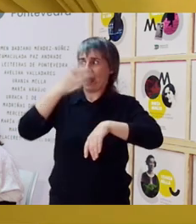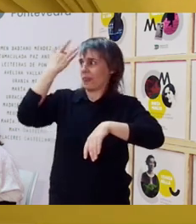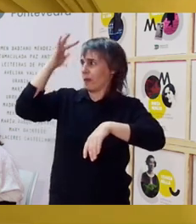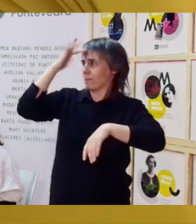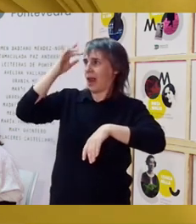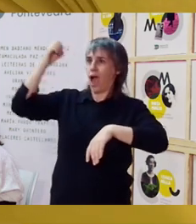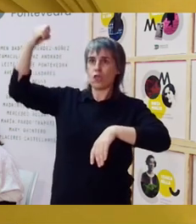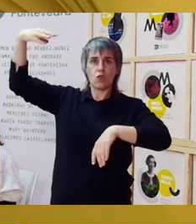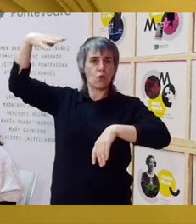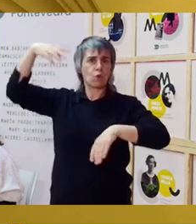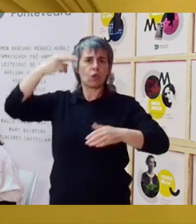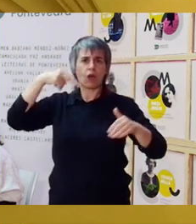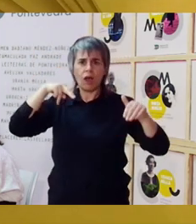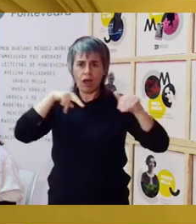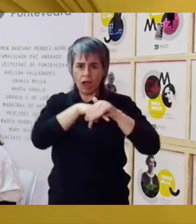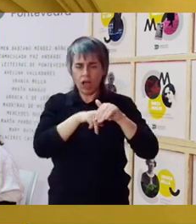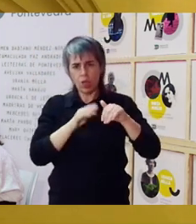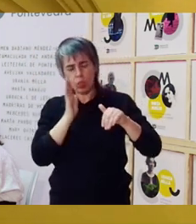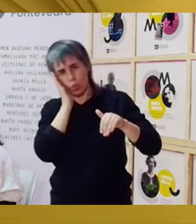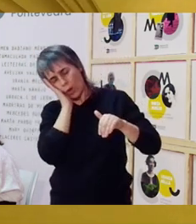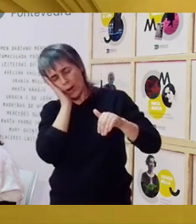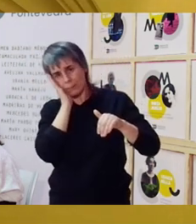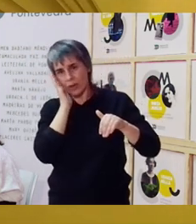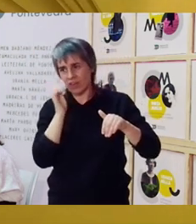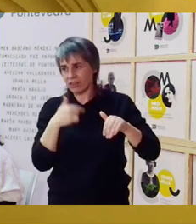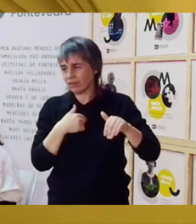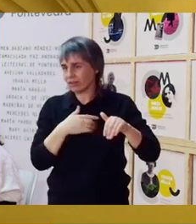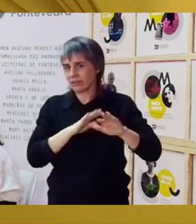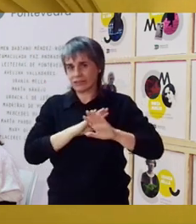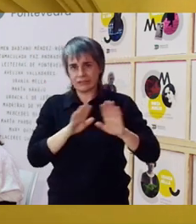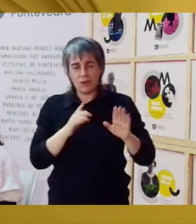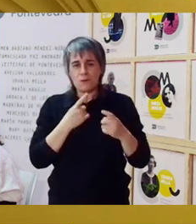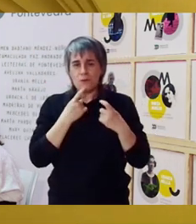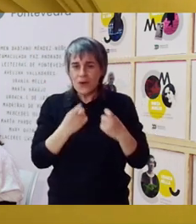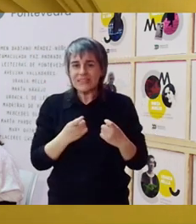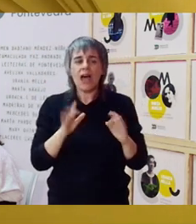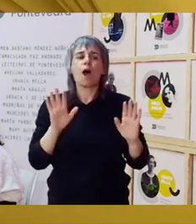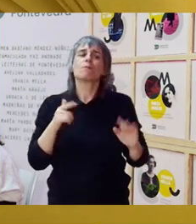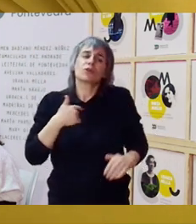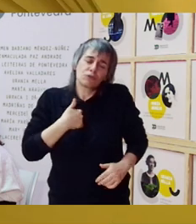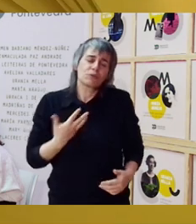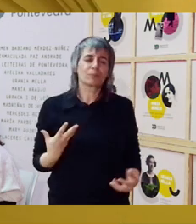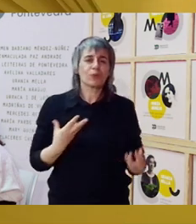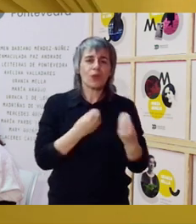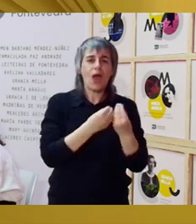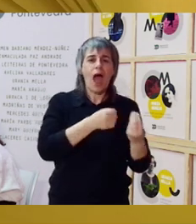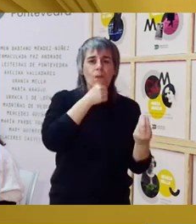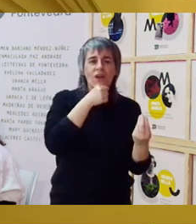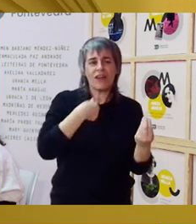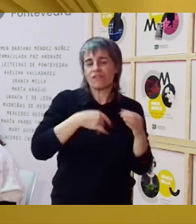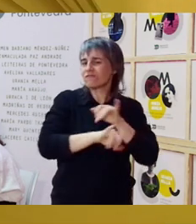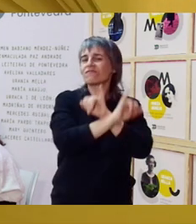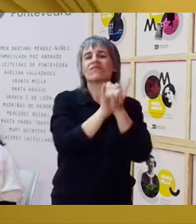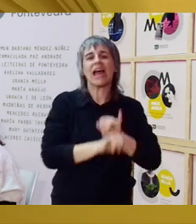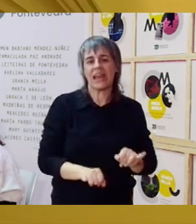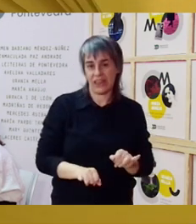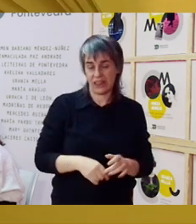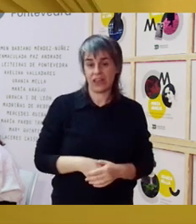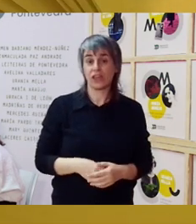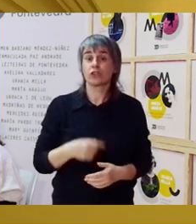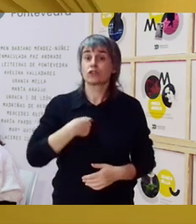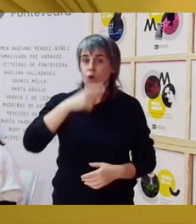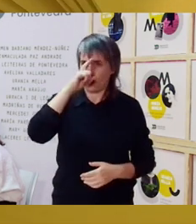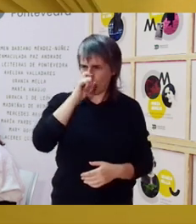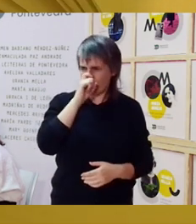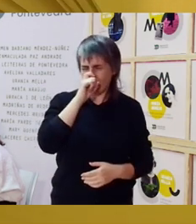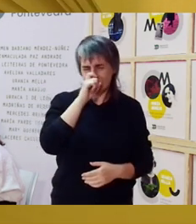na casa, eu tiñame que acochar para non ver a luz, pero era moi feliz estando con ela, moi feliz. Pasei uns momentos que teño uns recordos